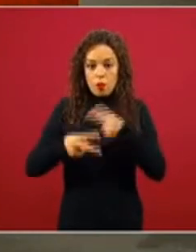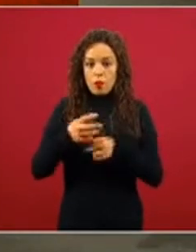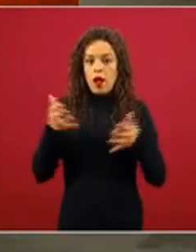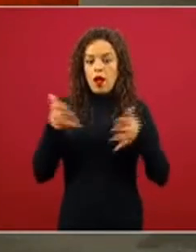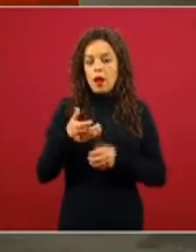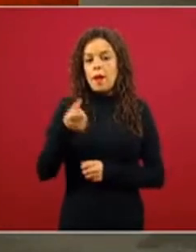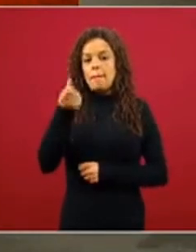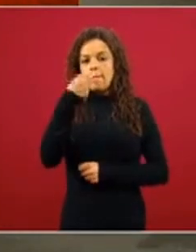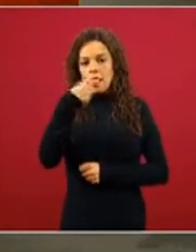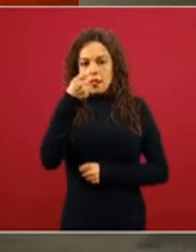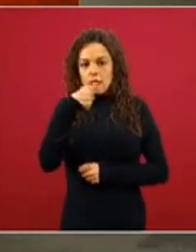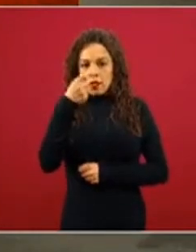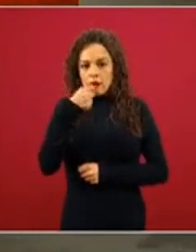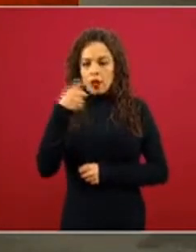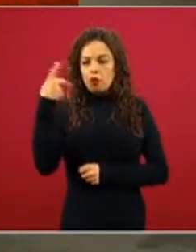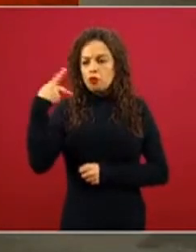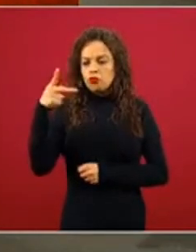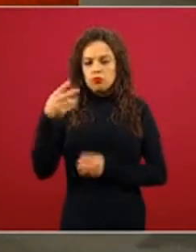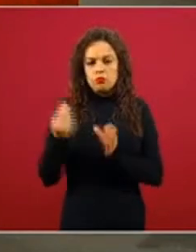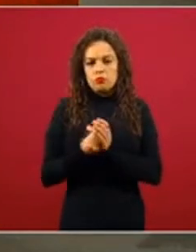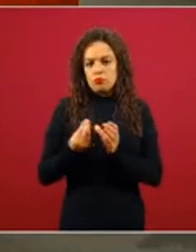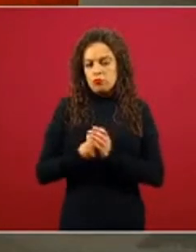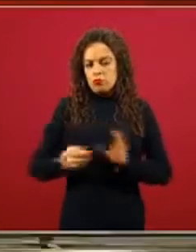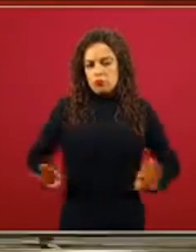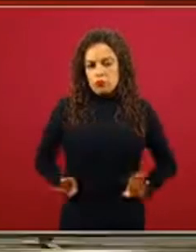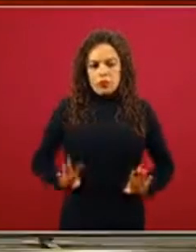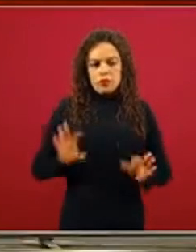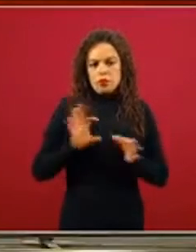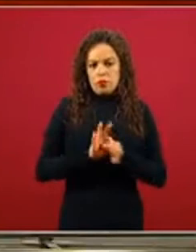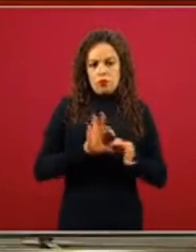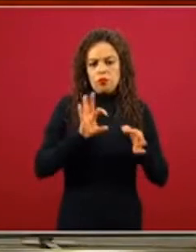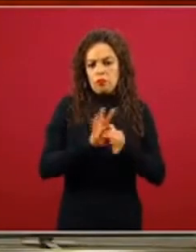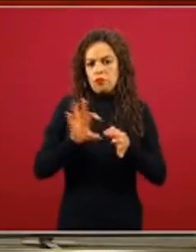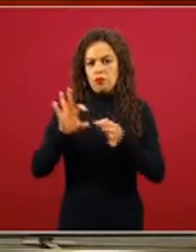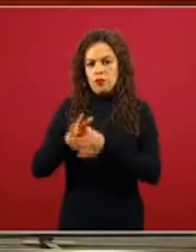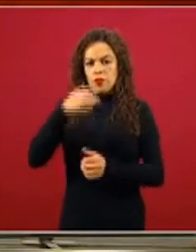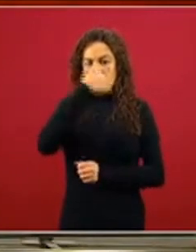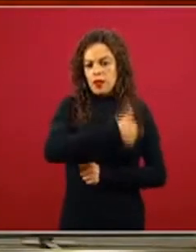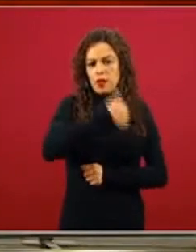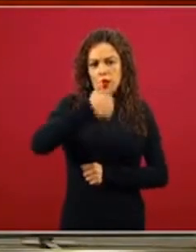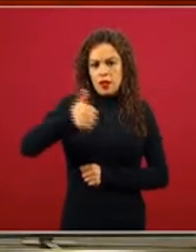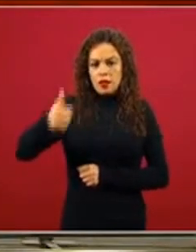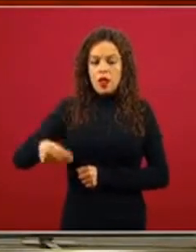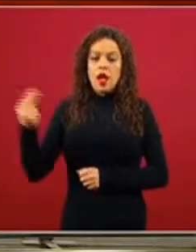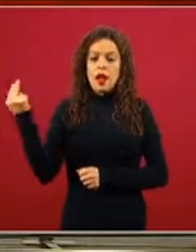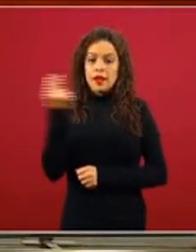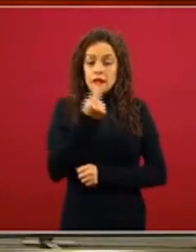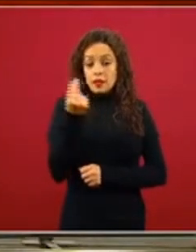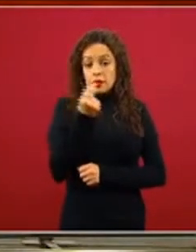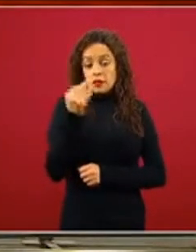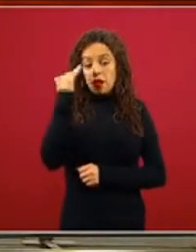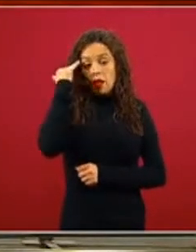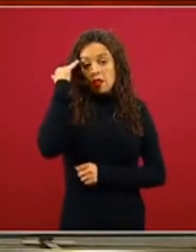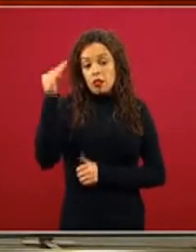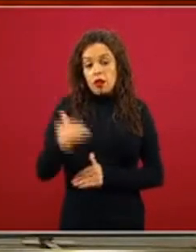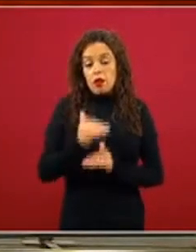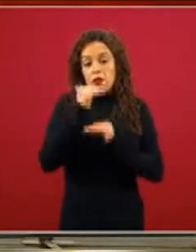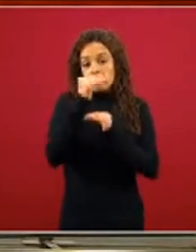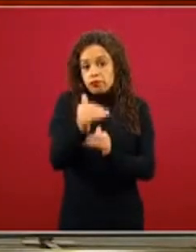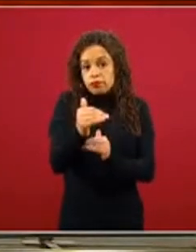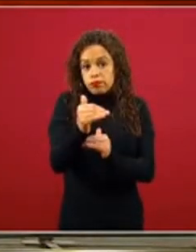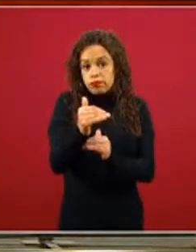sus especificidades, con sus características particulares, requiere un periodo en donde se hace